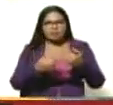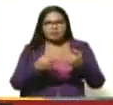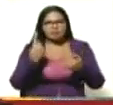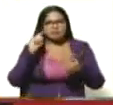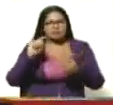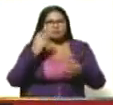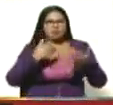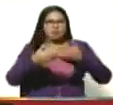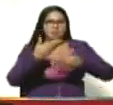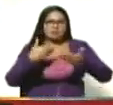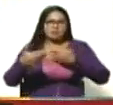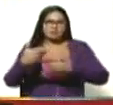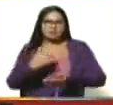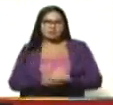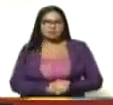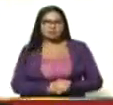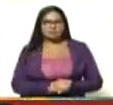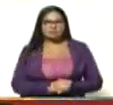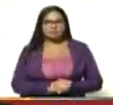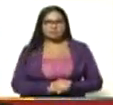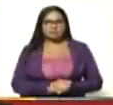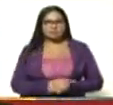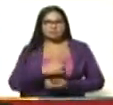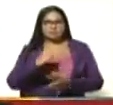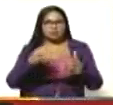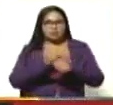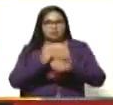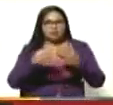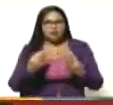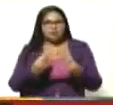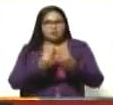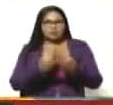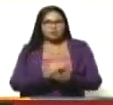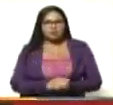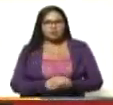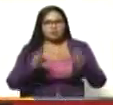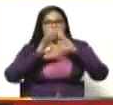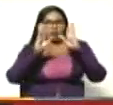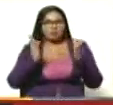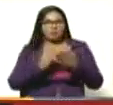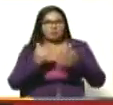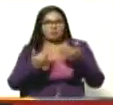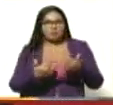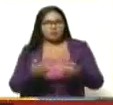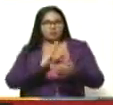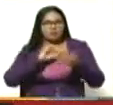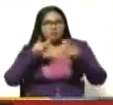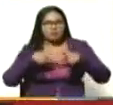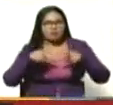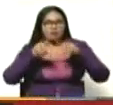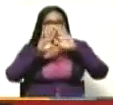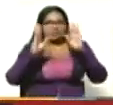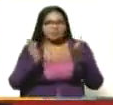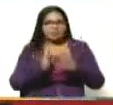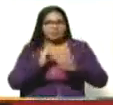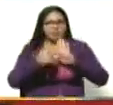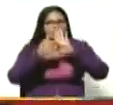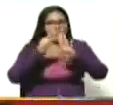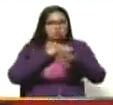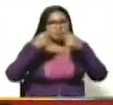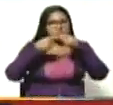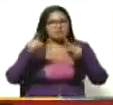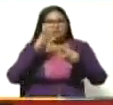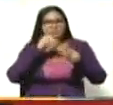compartir. Bring together. Tenemos que traer juntos al mundo, al escenario del mundo, para mostrar que no somos tan